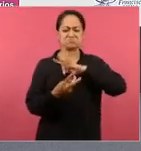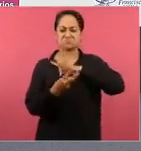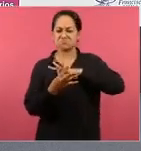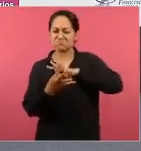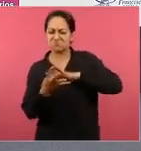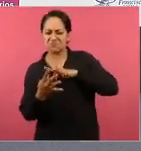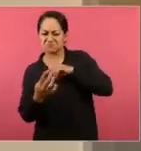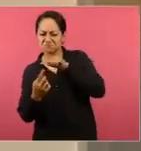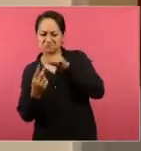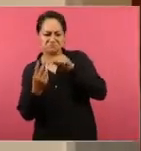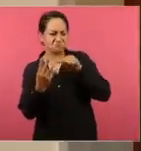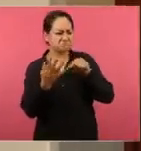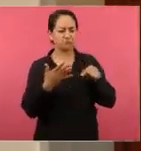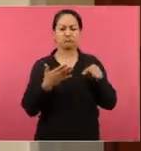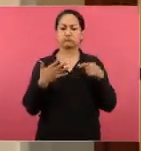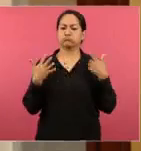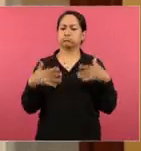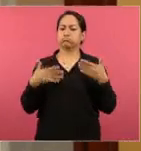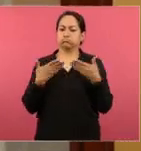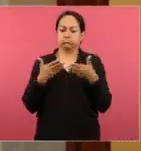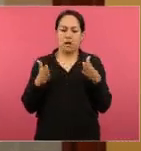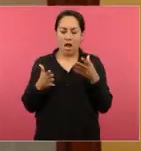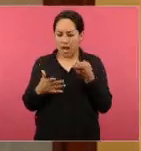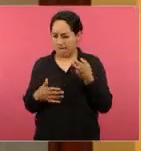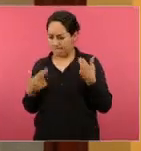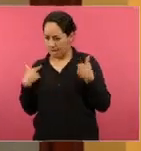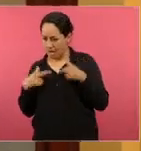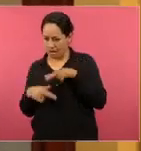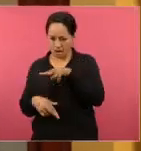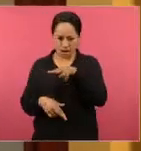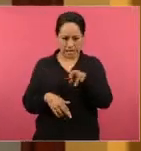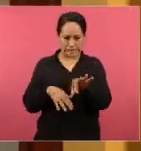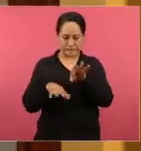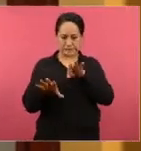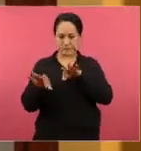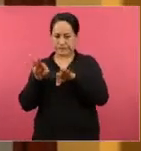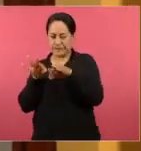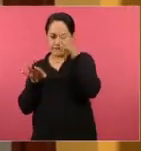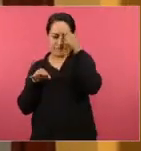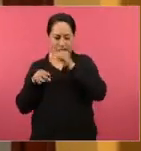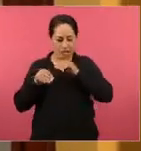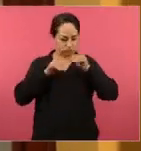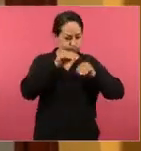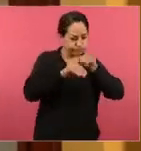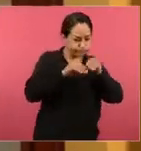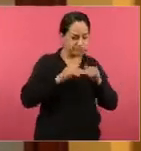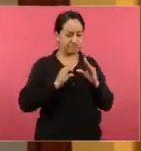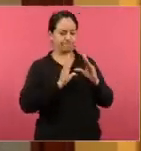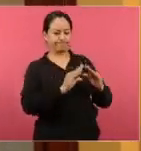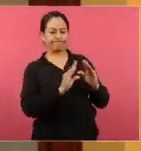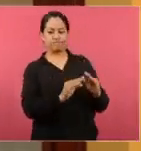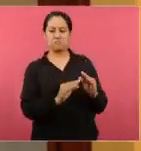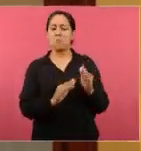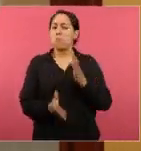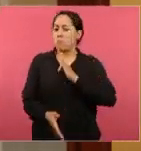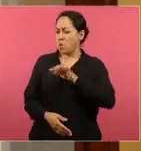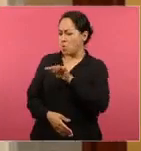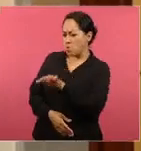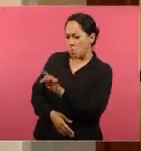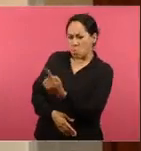esta, digamos, posibilidad de reconstruir, podrá elegir 1, 2, 3 de los que están ahí